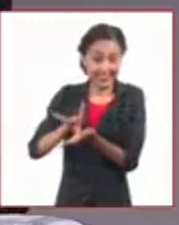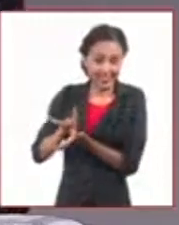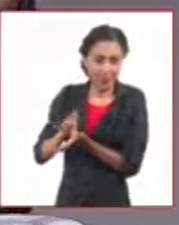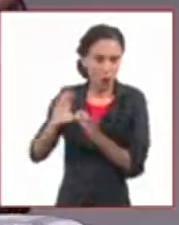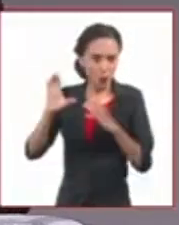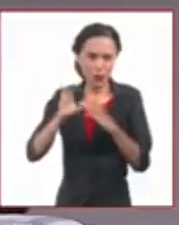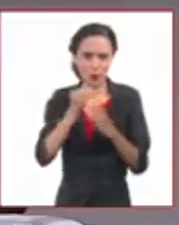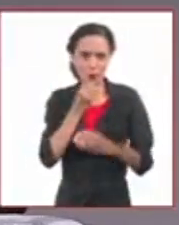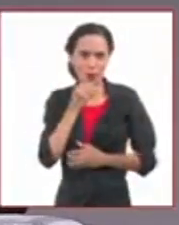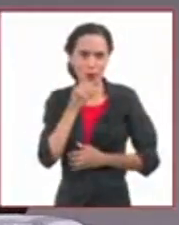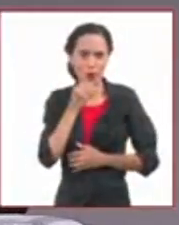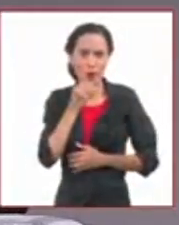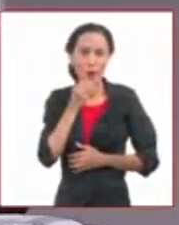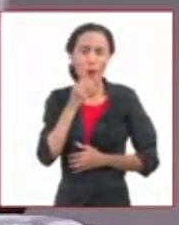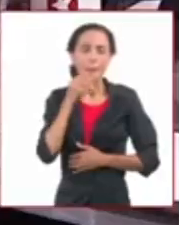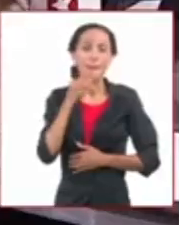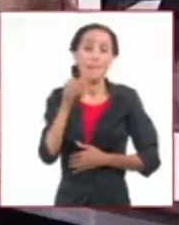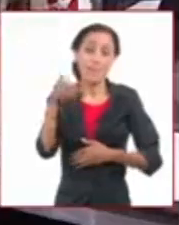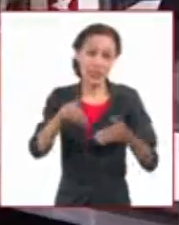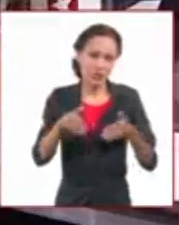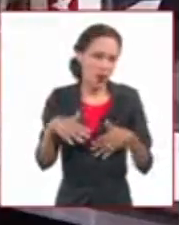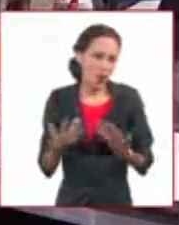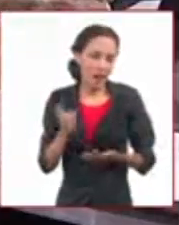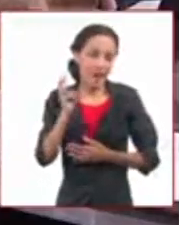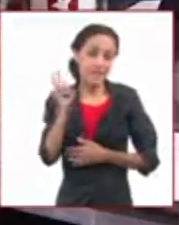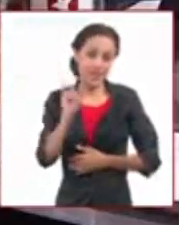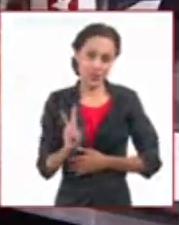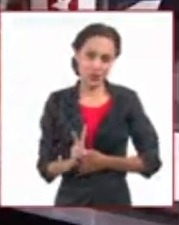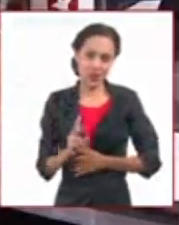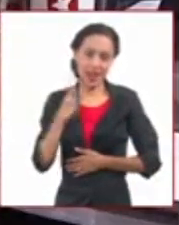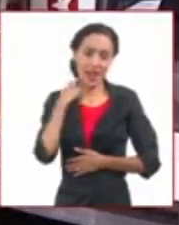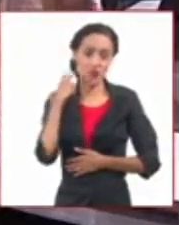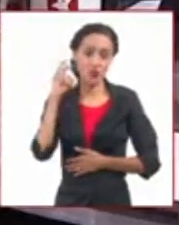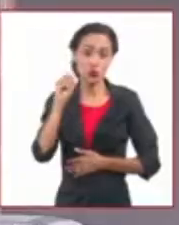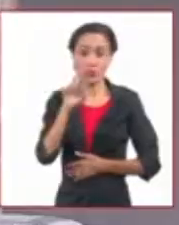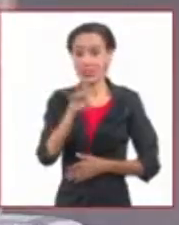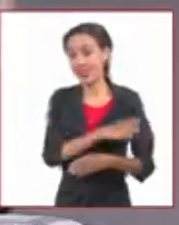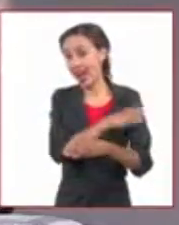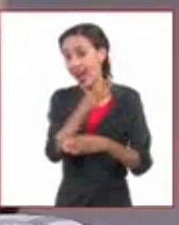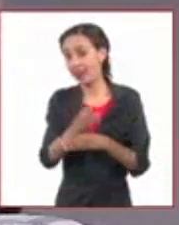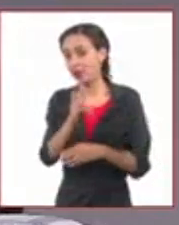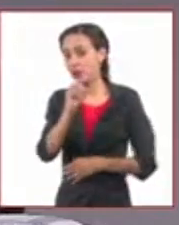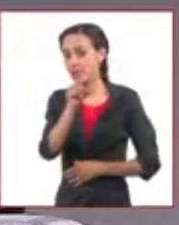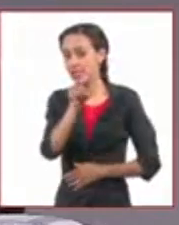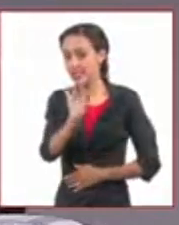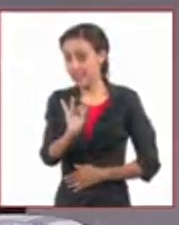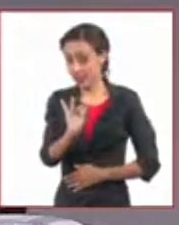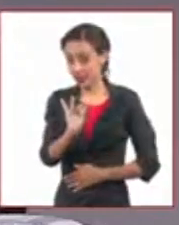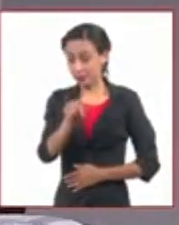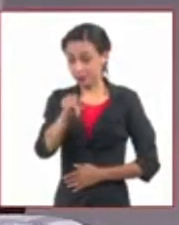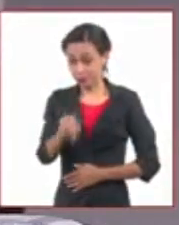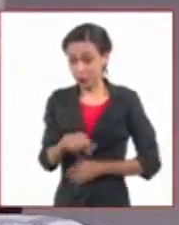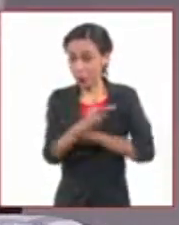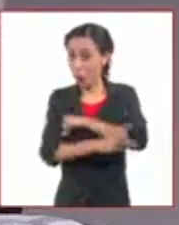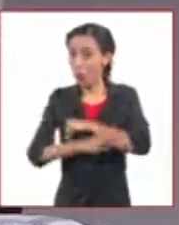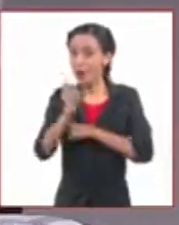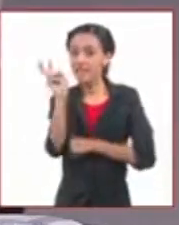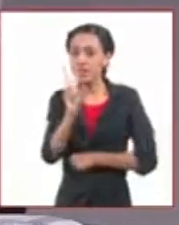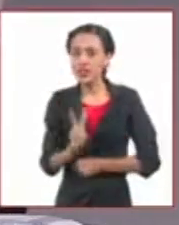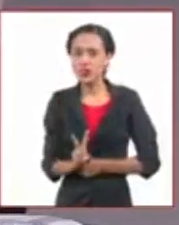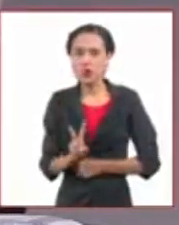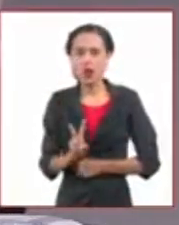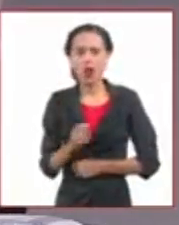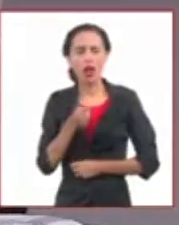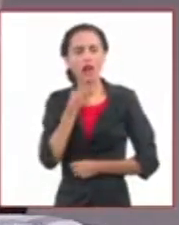que es el caso de venezuela desde 2015 hasta el 2017 cuando venezuela presenta su renuncia a la oea